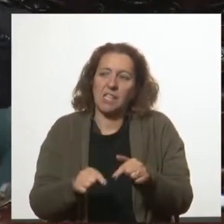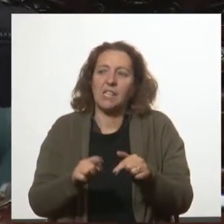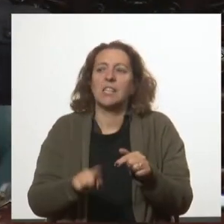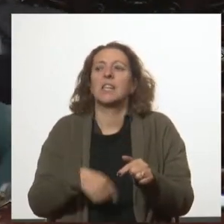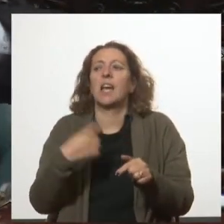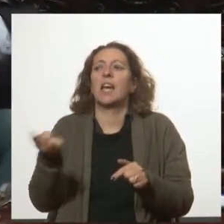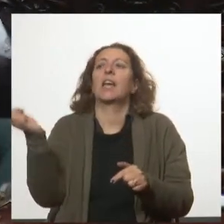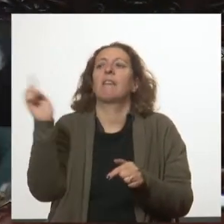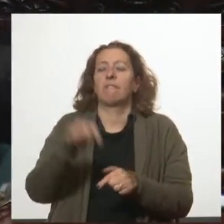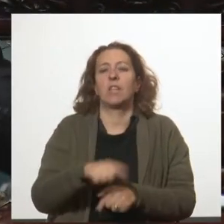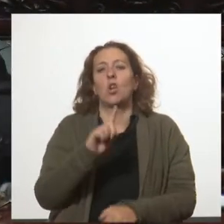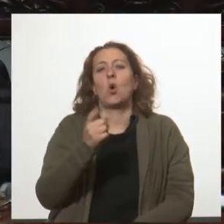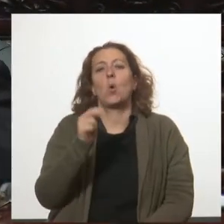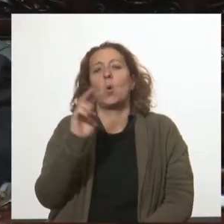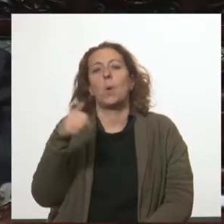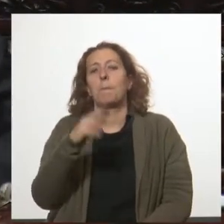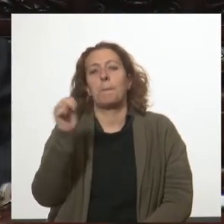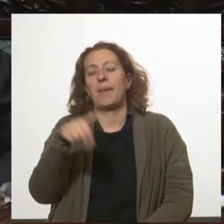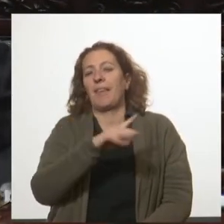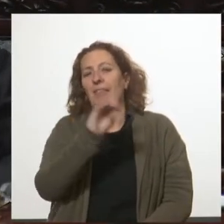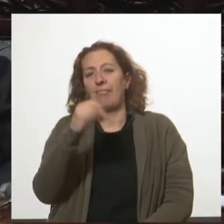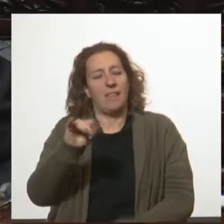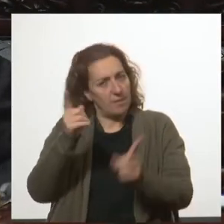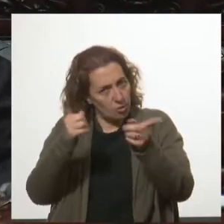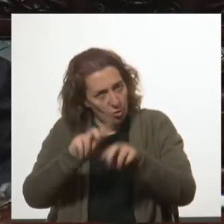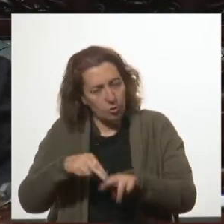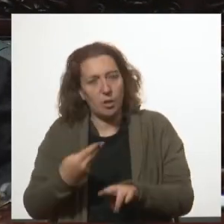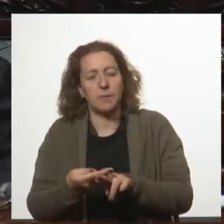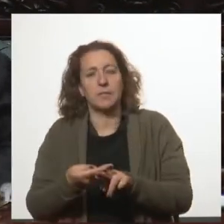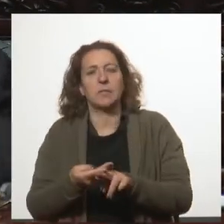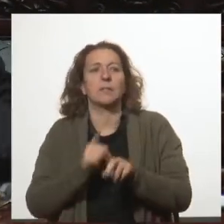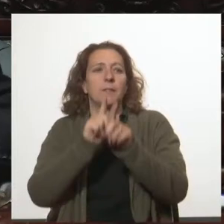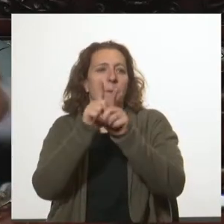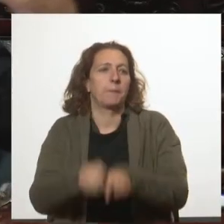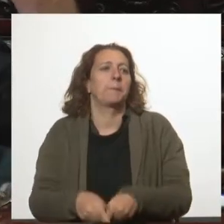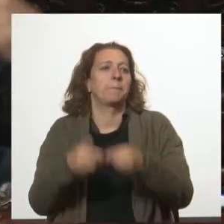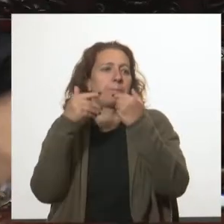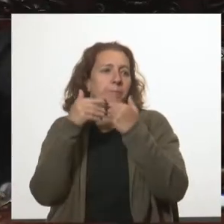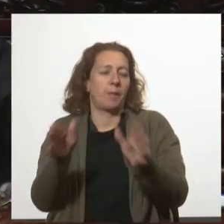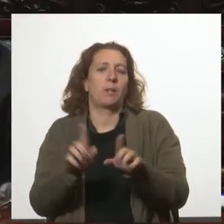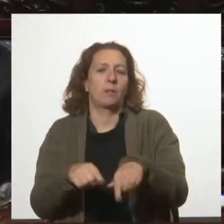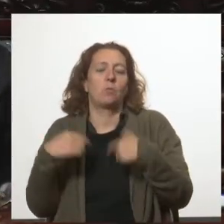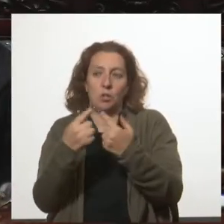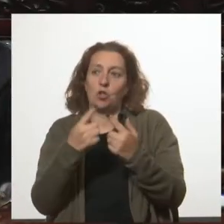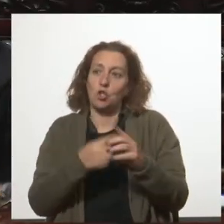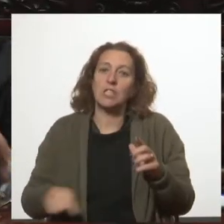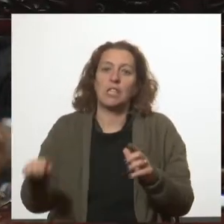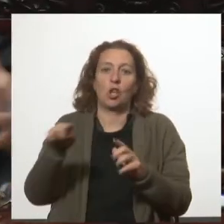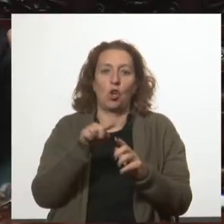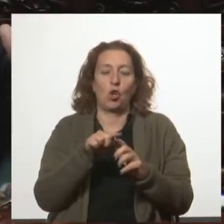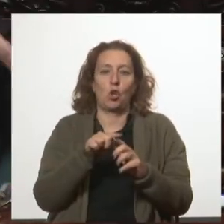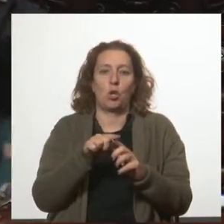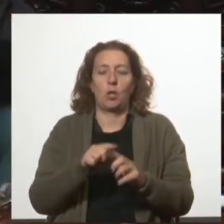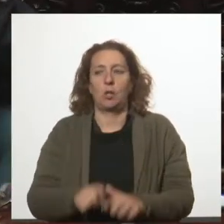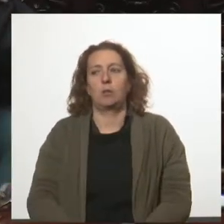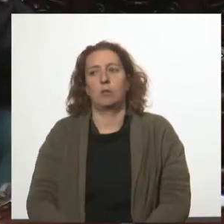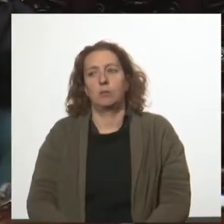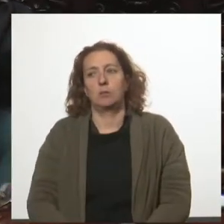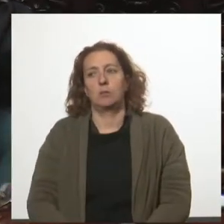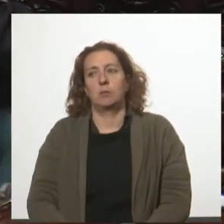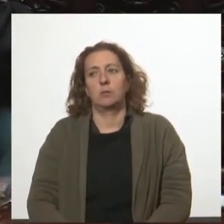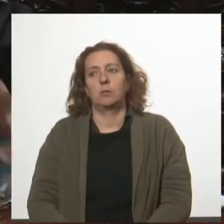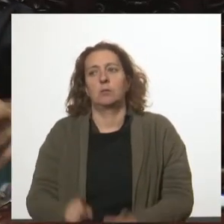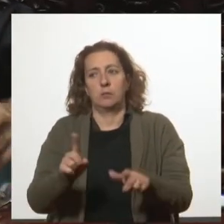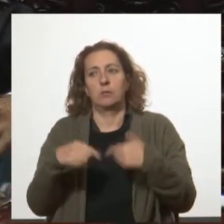volumen de de vuelta como también en el principio de nuestro propio ciclo que habíamos